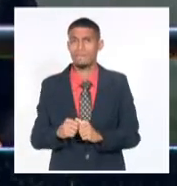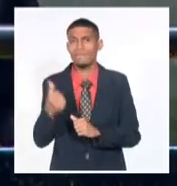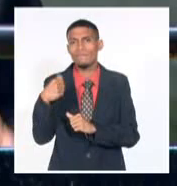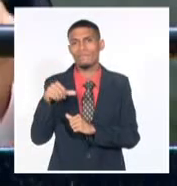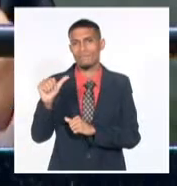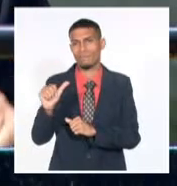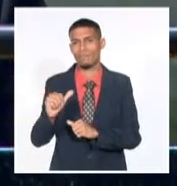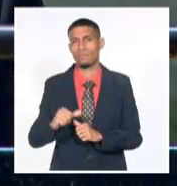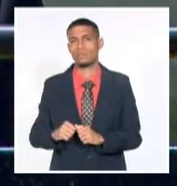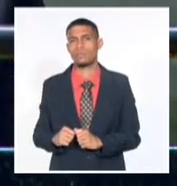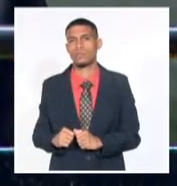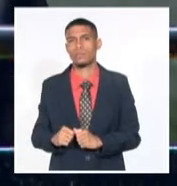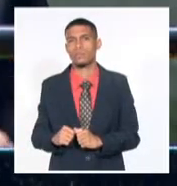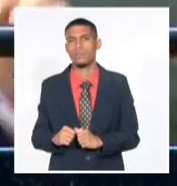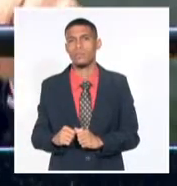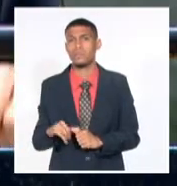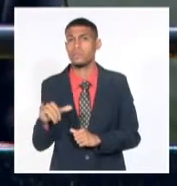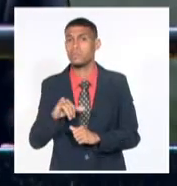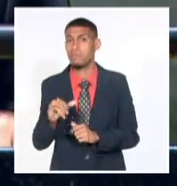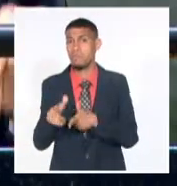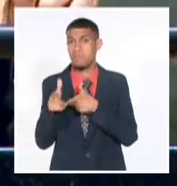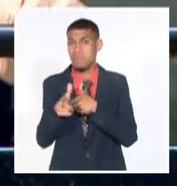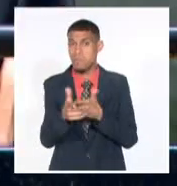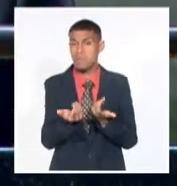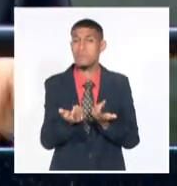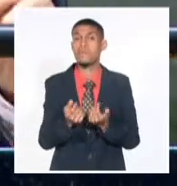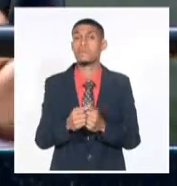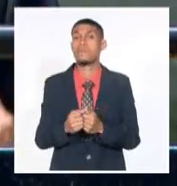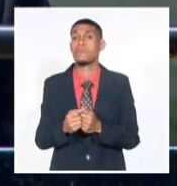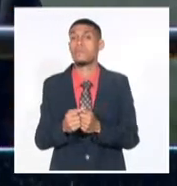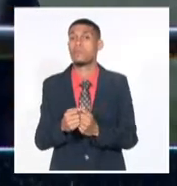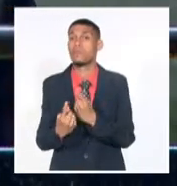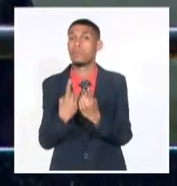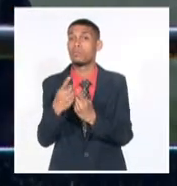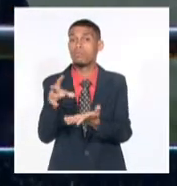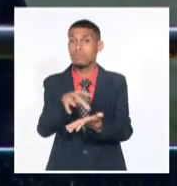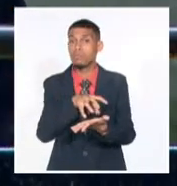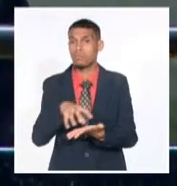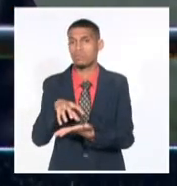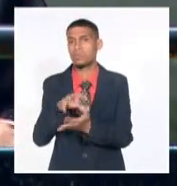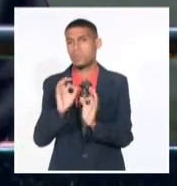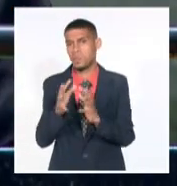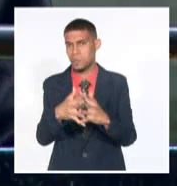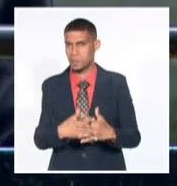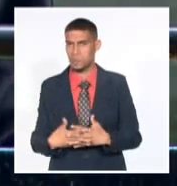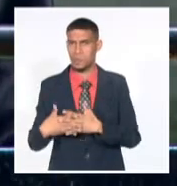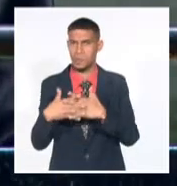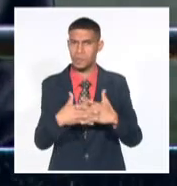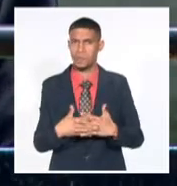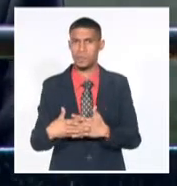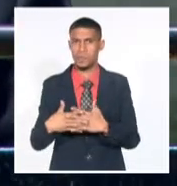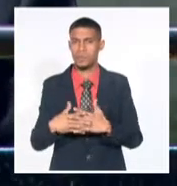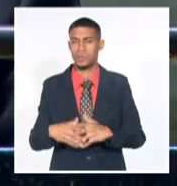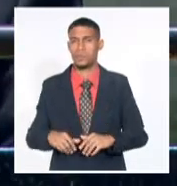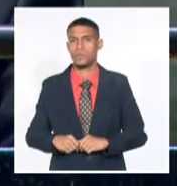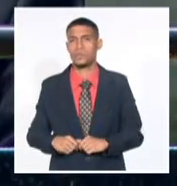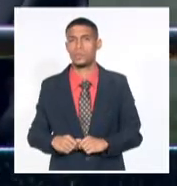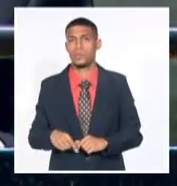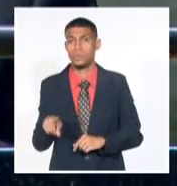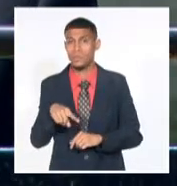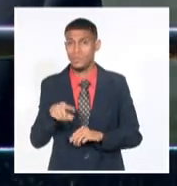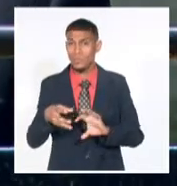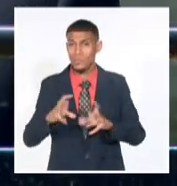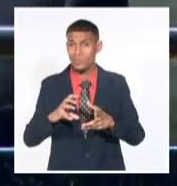violencia y a actos terroristas desde territorio estadounidense. y cuya conducta de